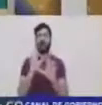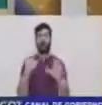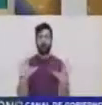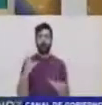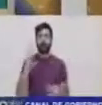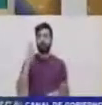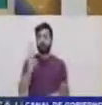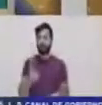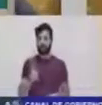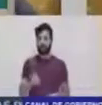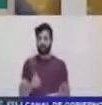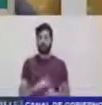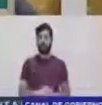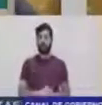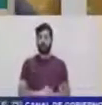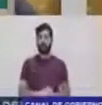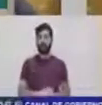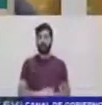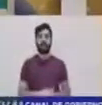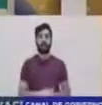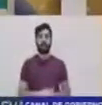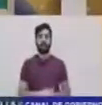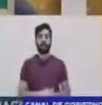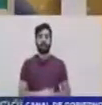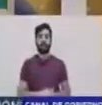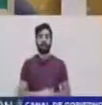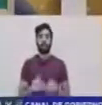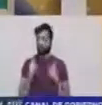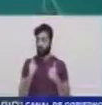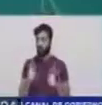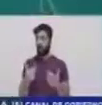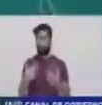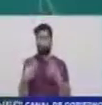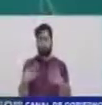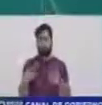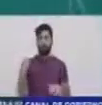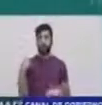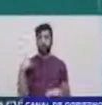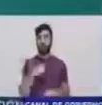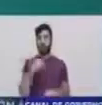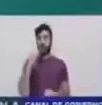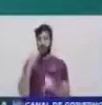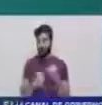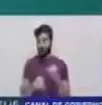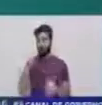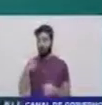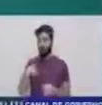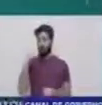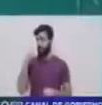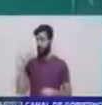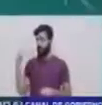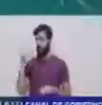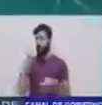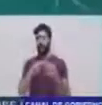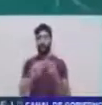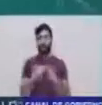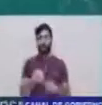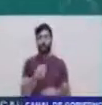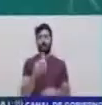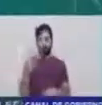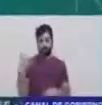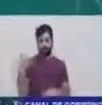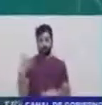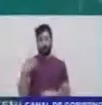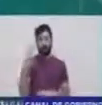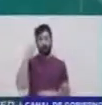poder encontrar el valor del diámetro que corresponde a esa L. Bueno, es así como llegamos al final de este segmento de matemática. No